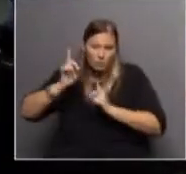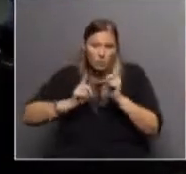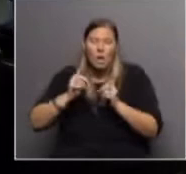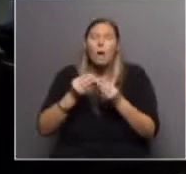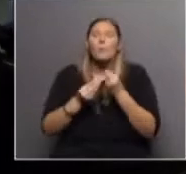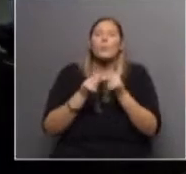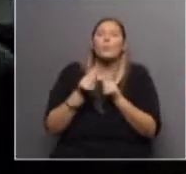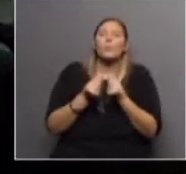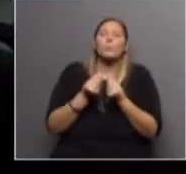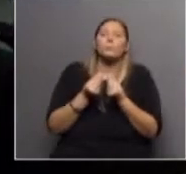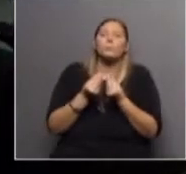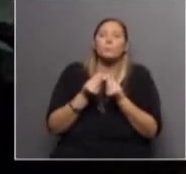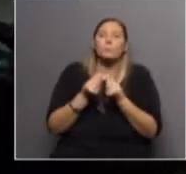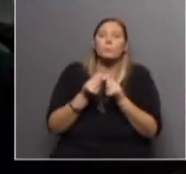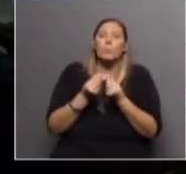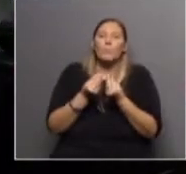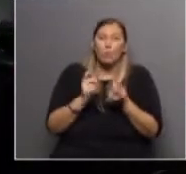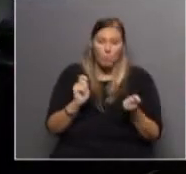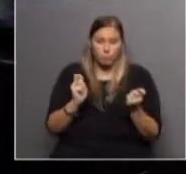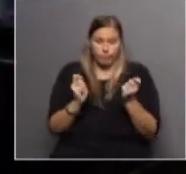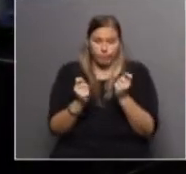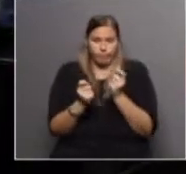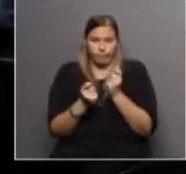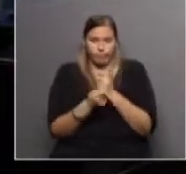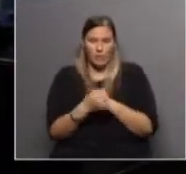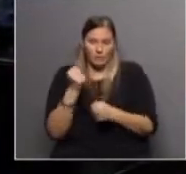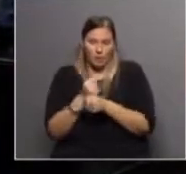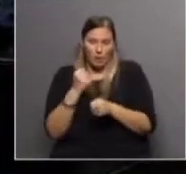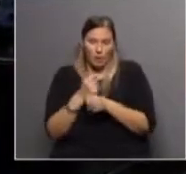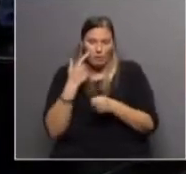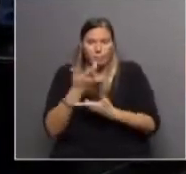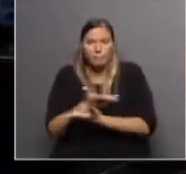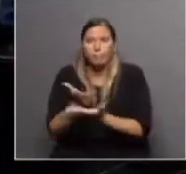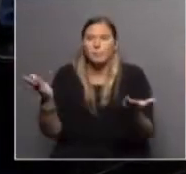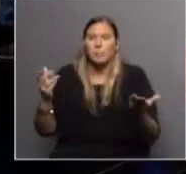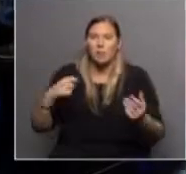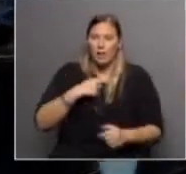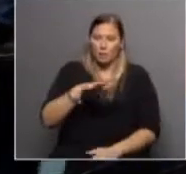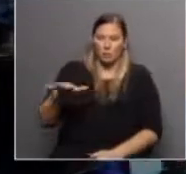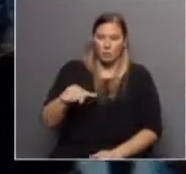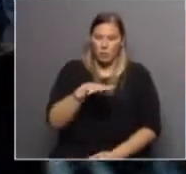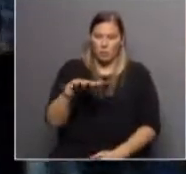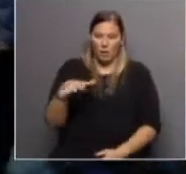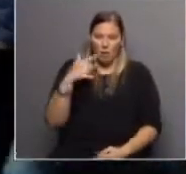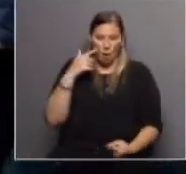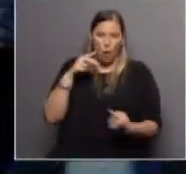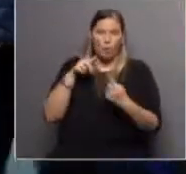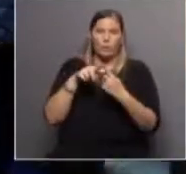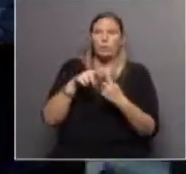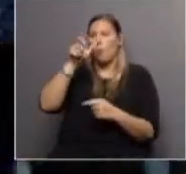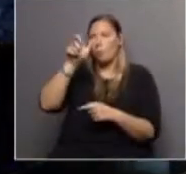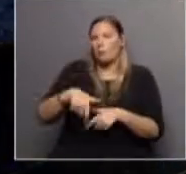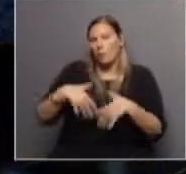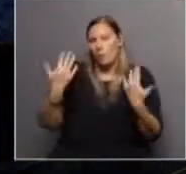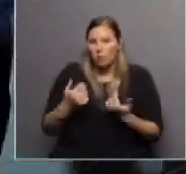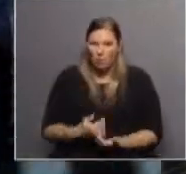¿Cómo pasa a transformarse en esta etapa donde trabajan para la gente, donde lo que hacen es para el que te cruzas en la esquina el